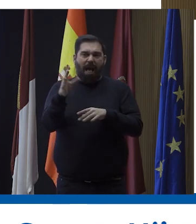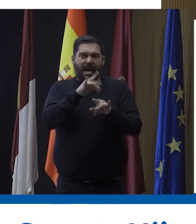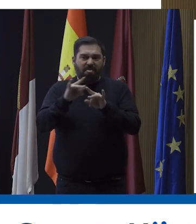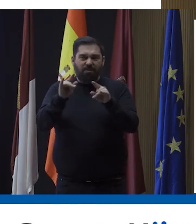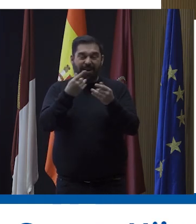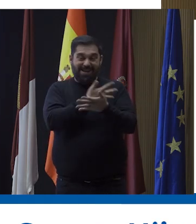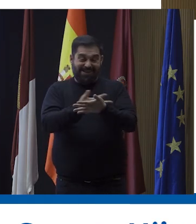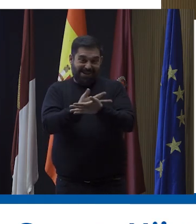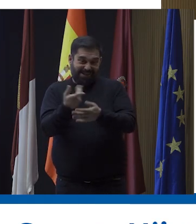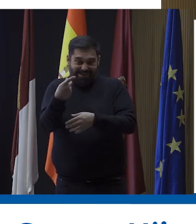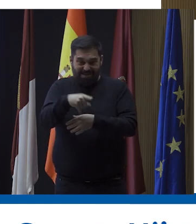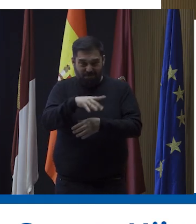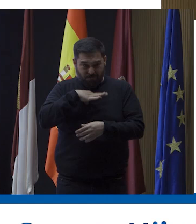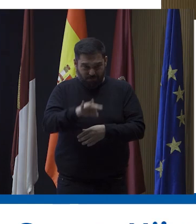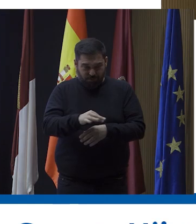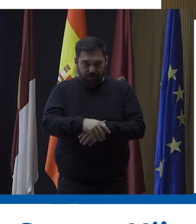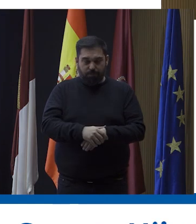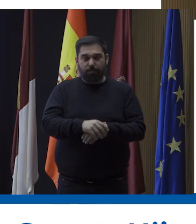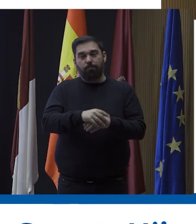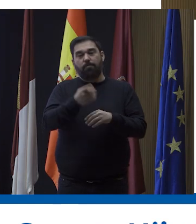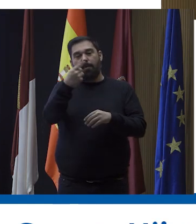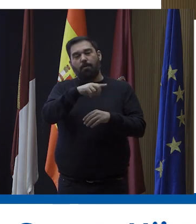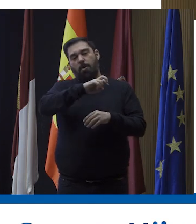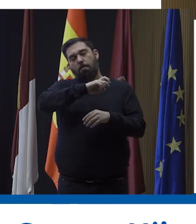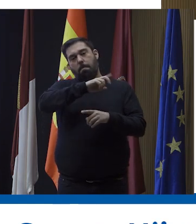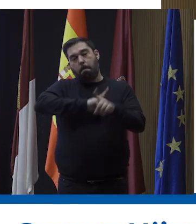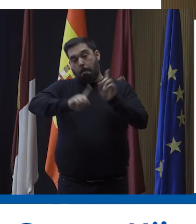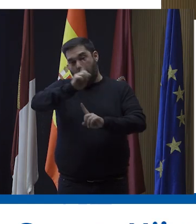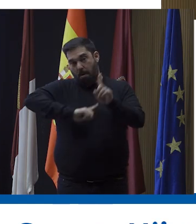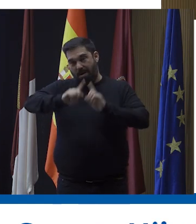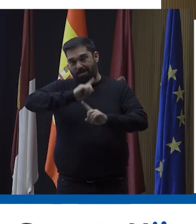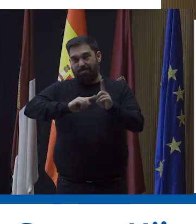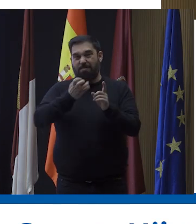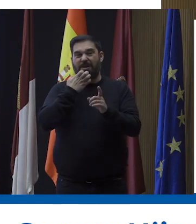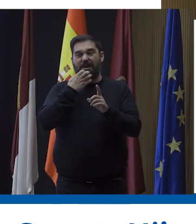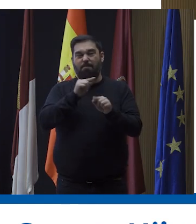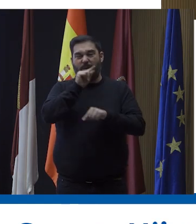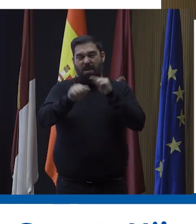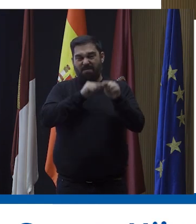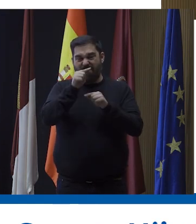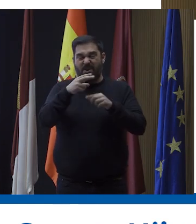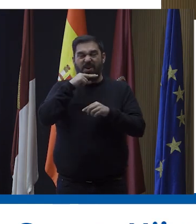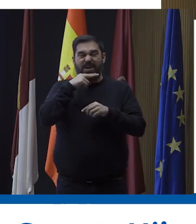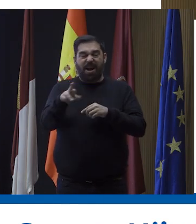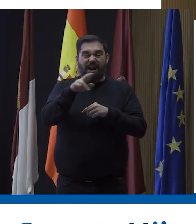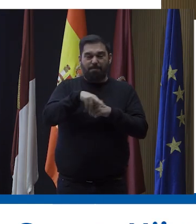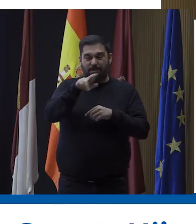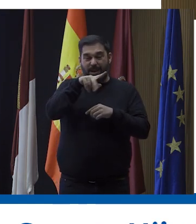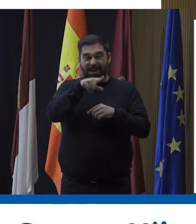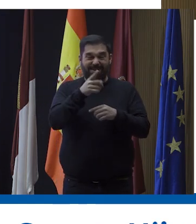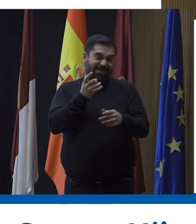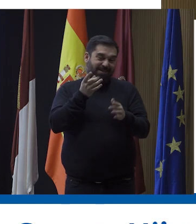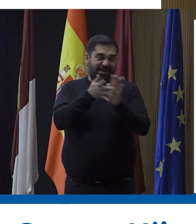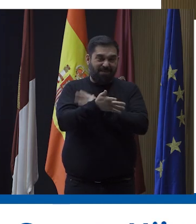misma. Entonces, ¿vale? O otros problemas como las infecciones de orina de repetición, acaban